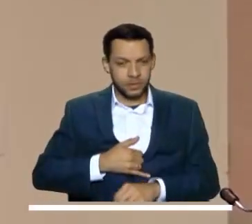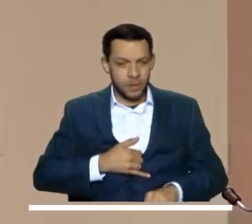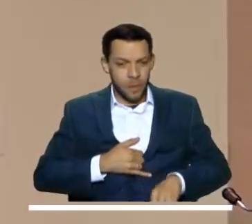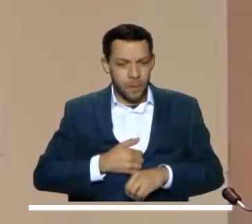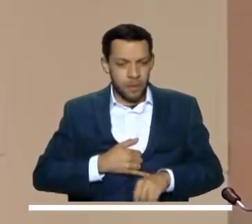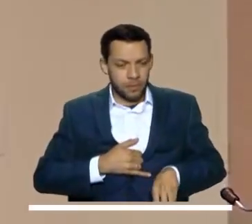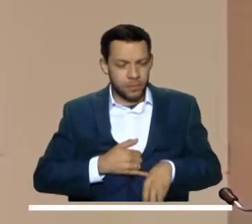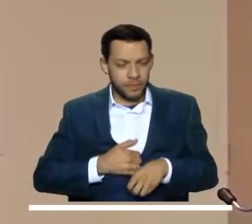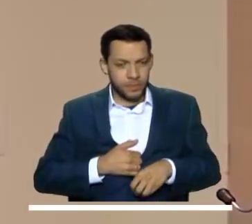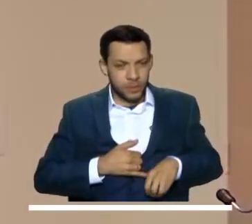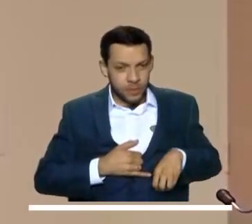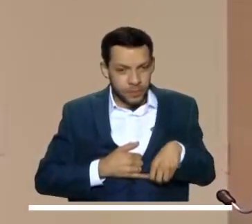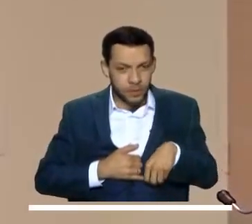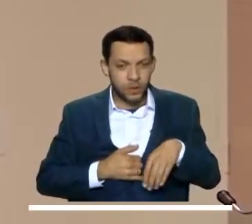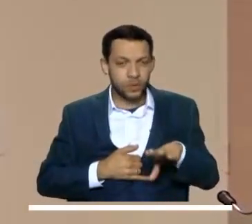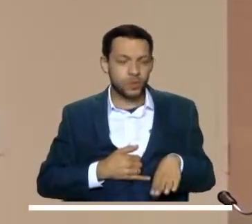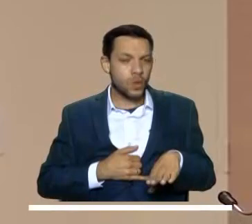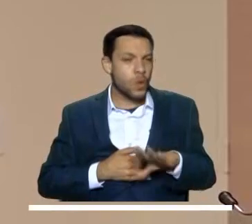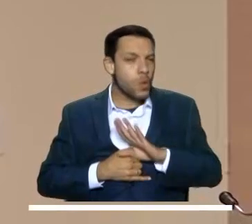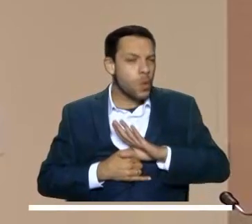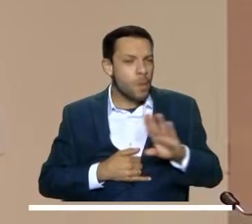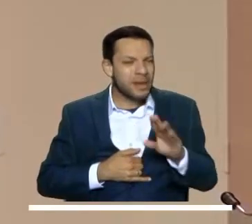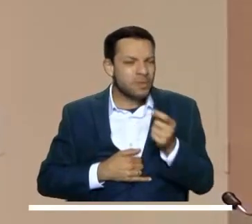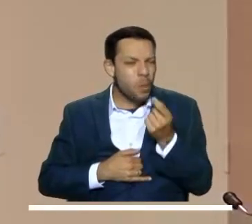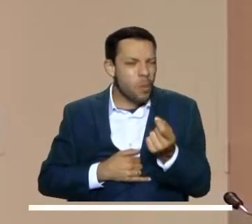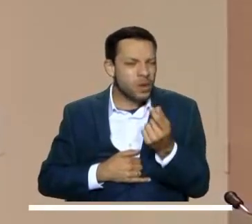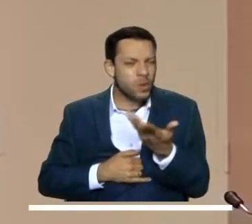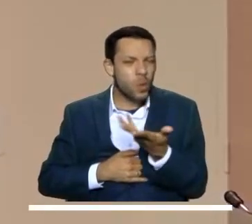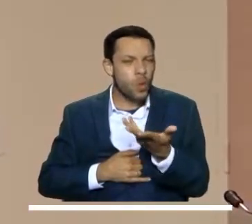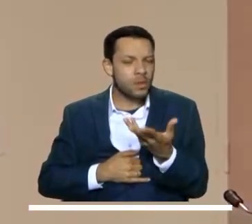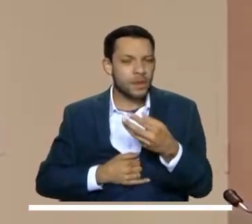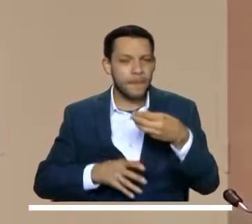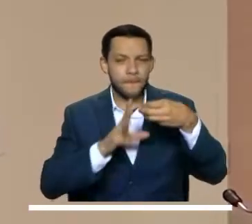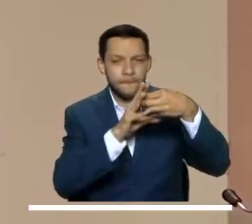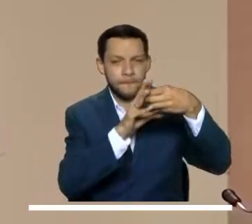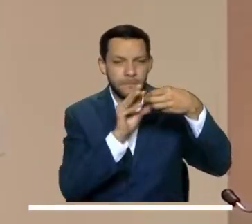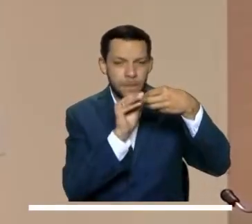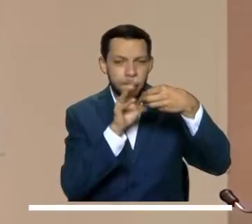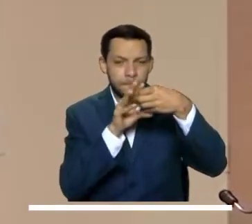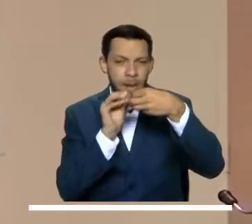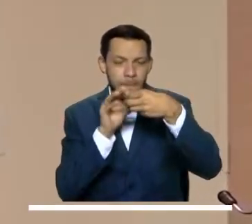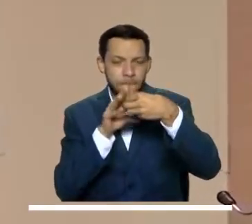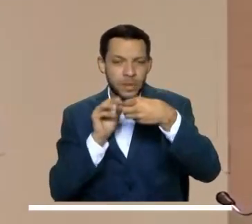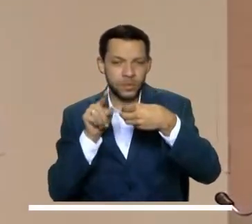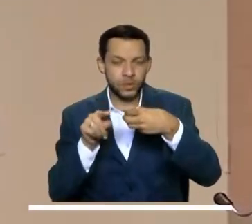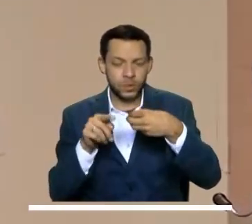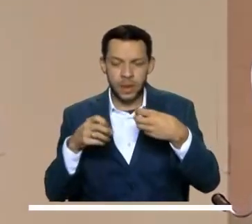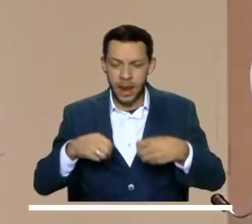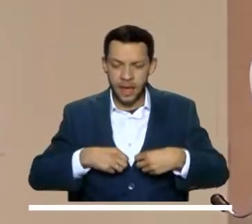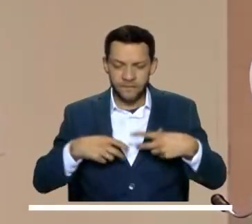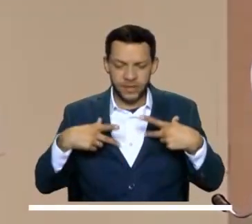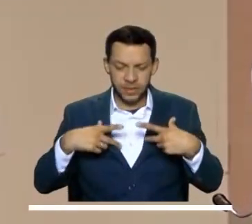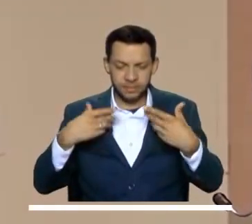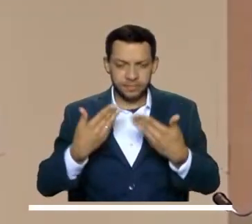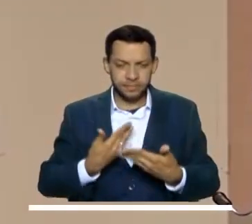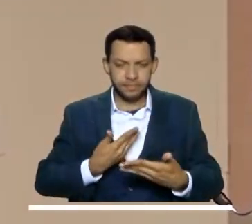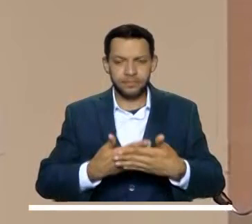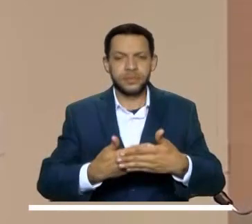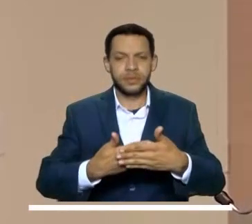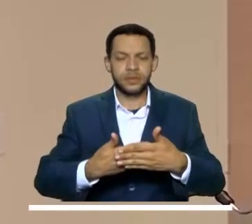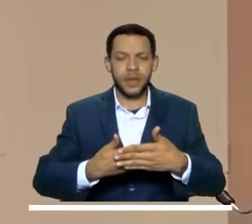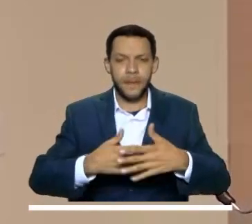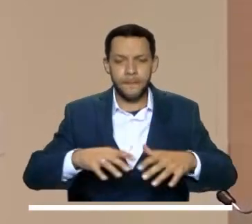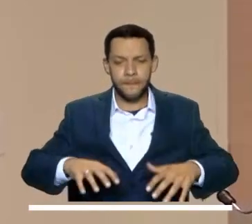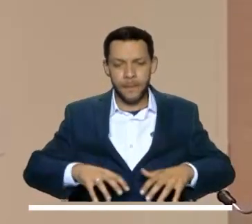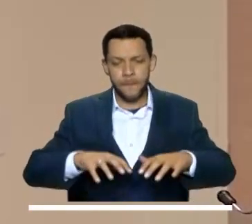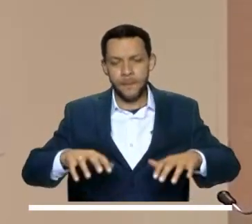lo he expresado, las hemorroides y la enfermedad hemorroidal son la expresión de la calidad de vida, nuestro estilo de vida, y de la calidad de la alimentación